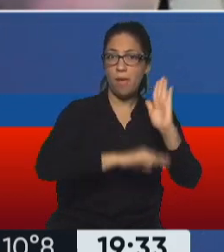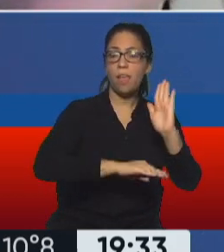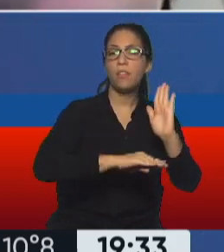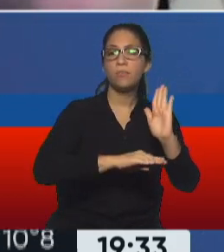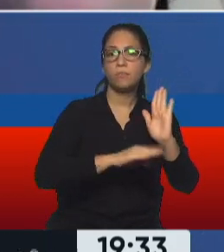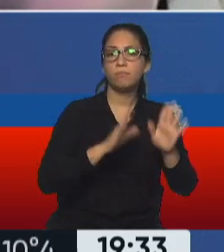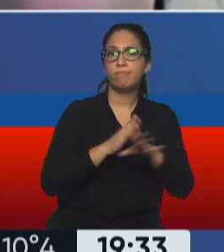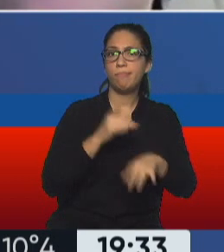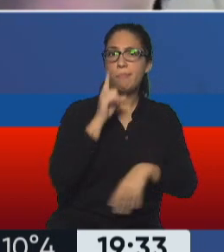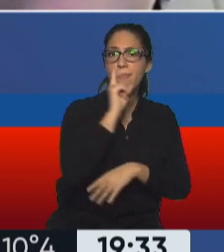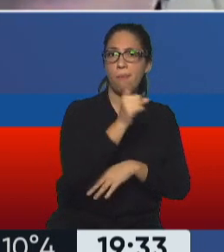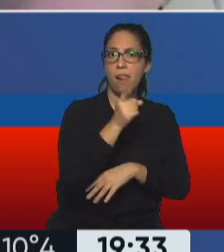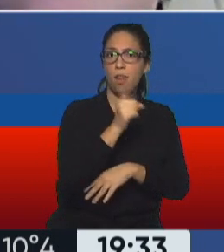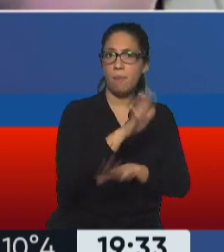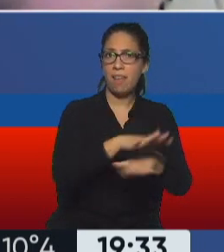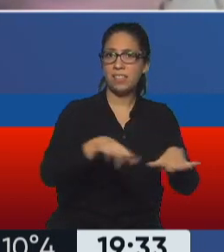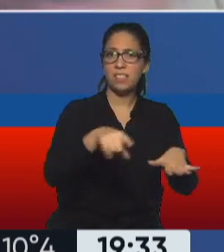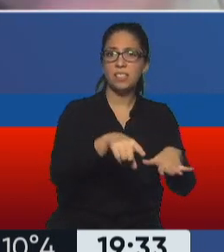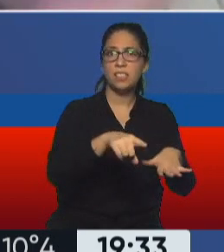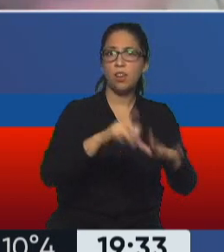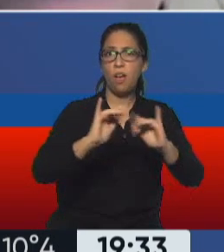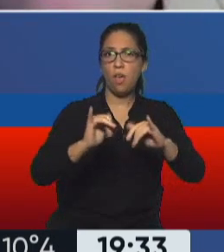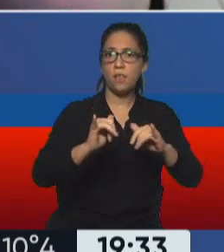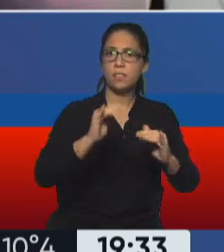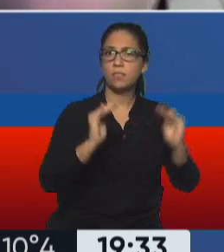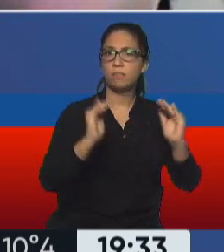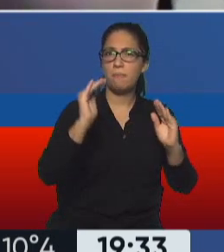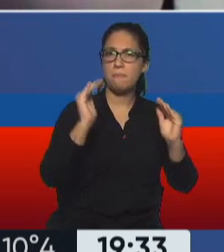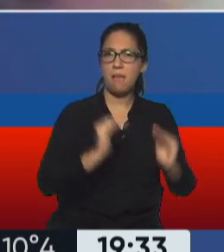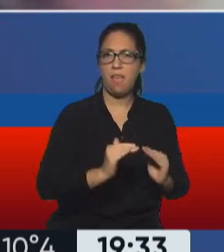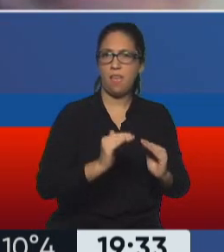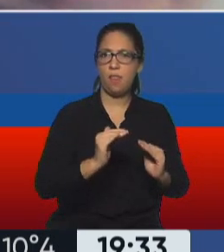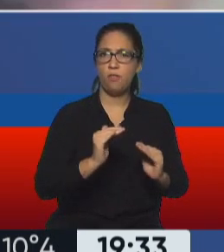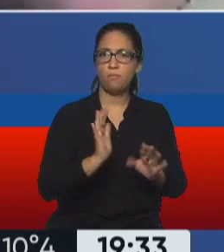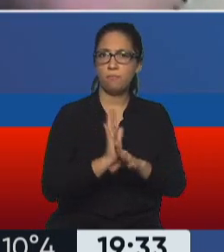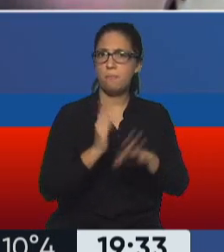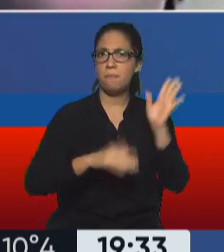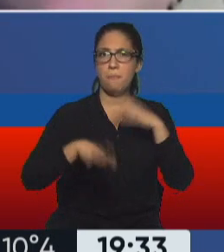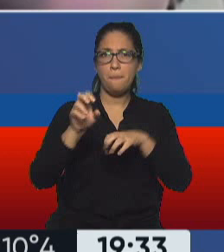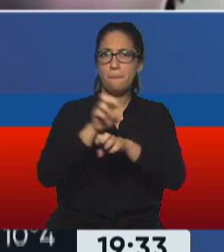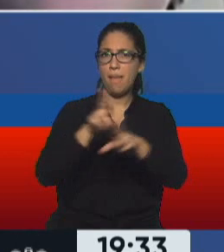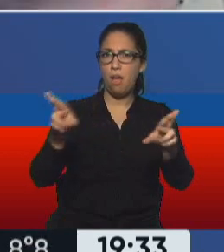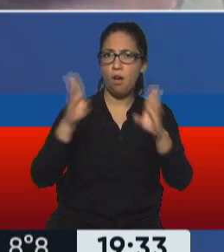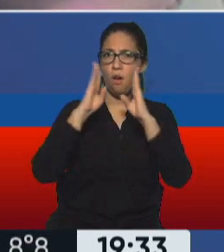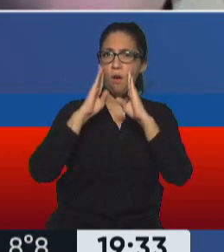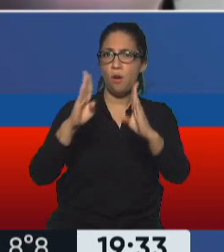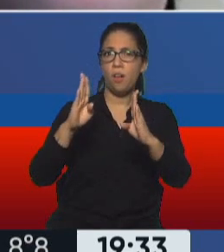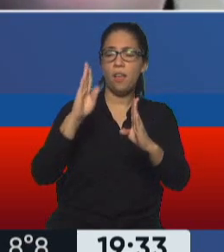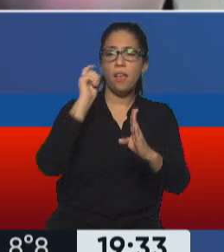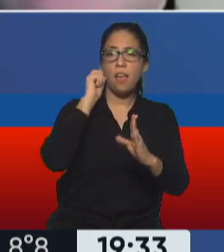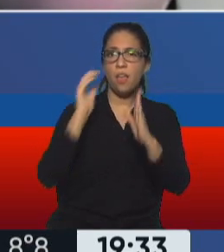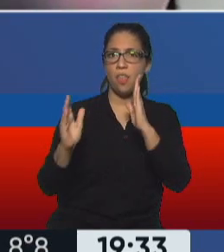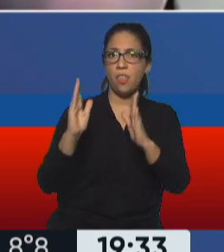del virus para con la población pediátrica y de adolescentes no es mayor, es decir, la mayor parte de los pacientes siguen cursando